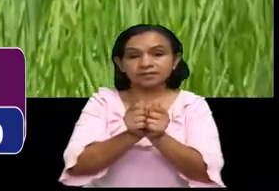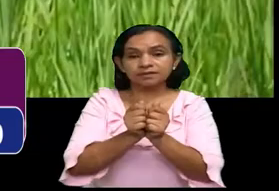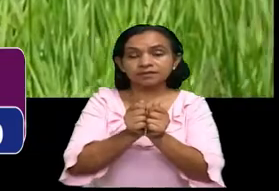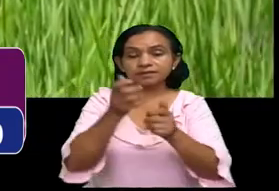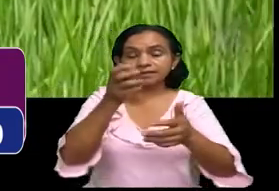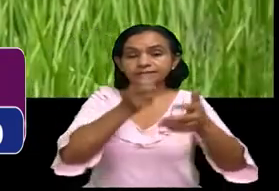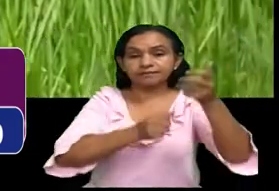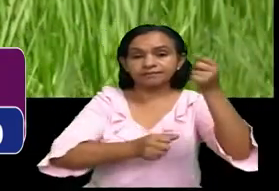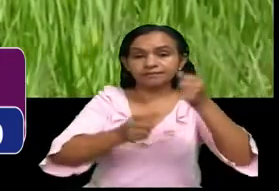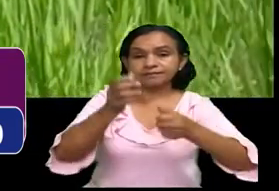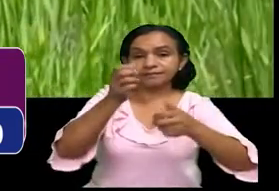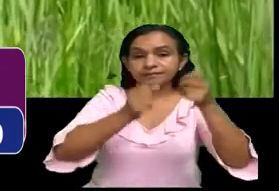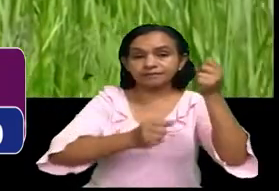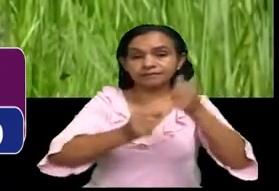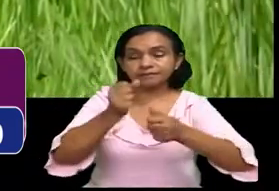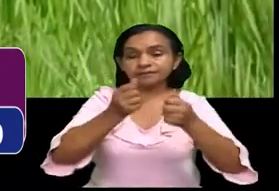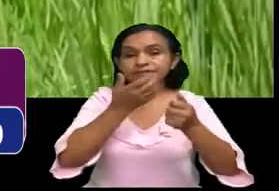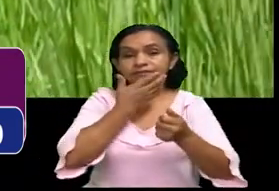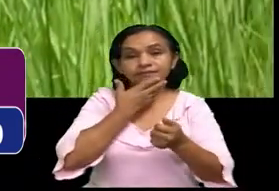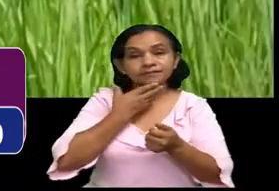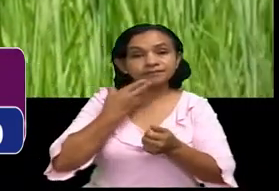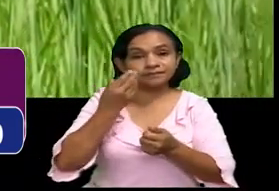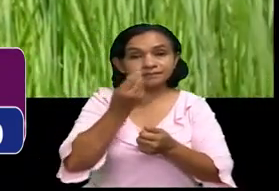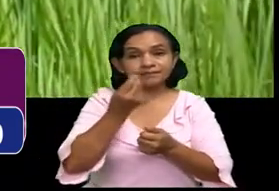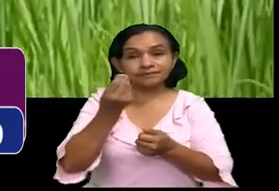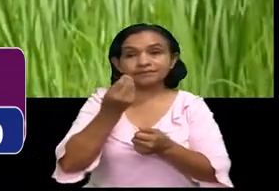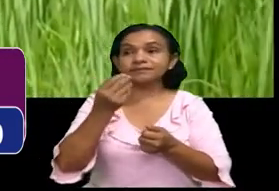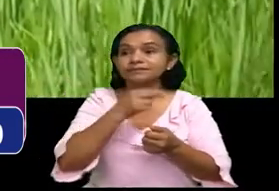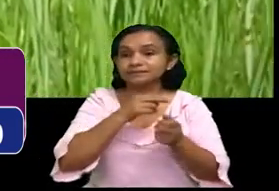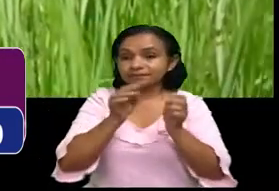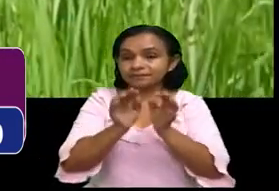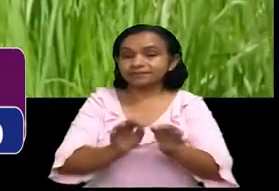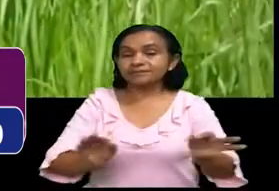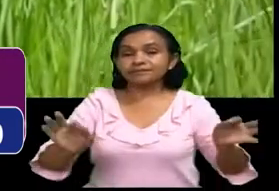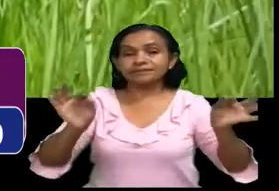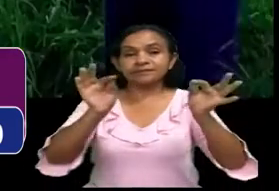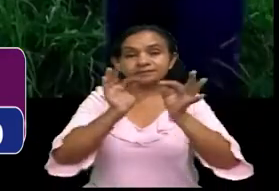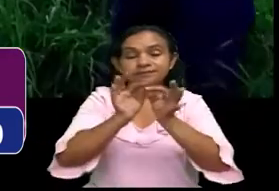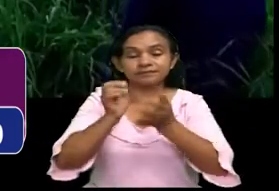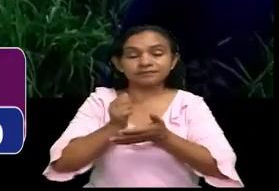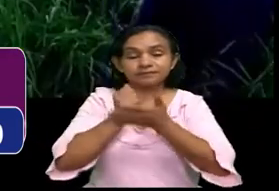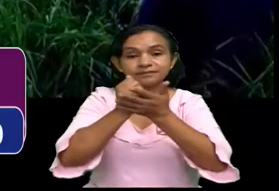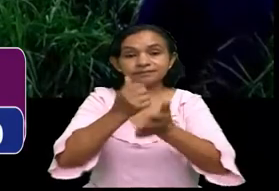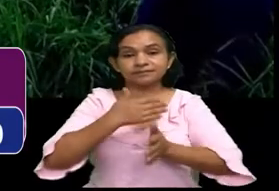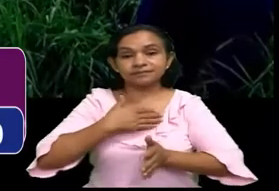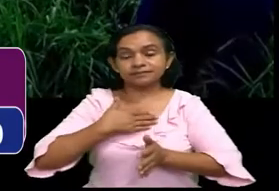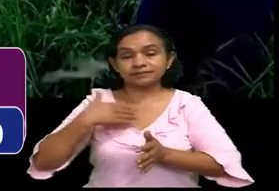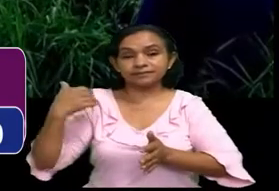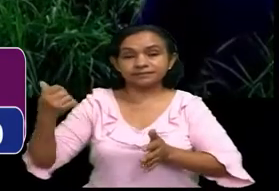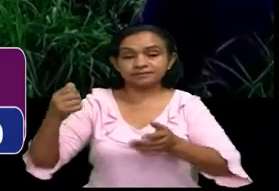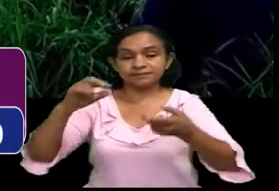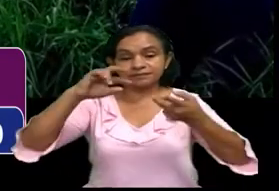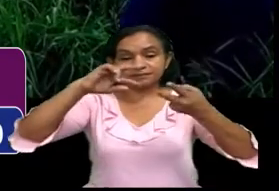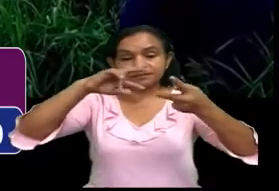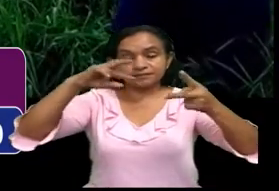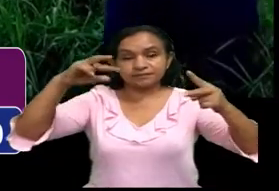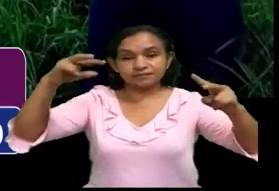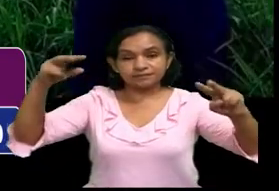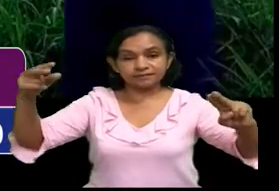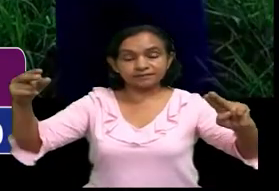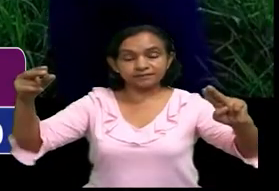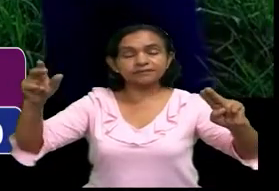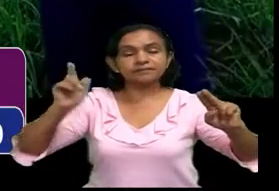lechero, que es una cámara joven y que está haciendo importantes aportes al mejoramiento genético. Venimos